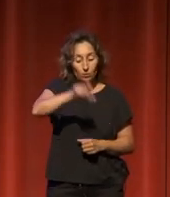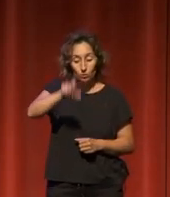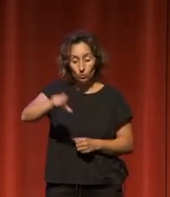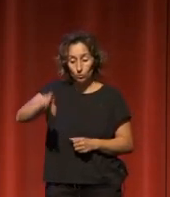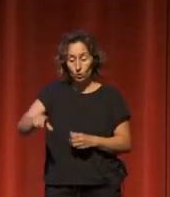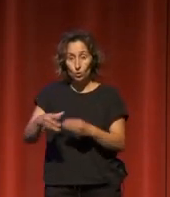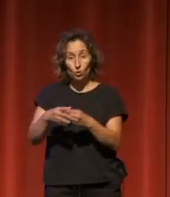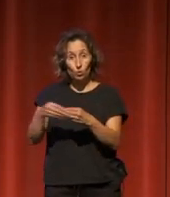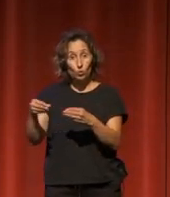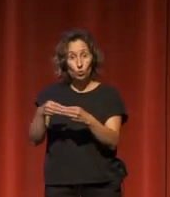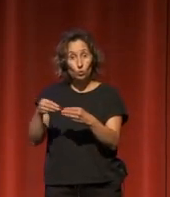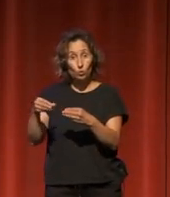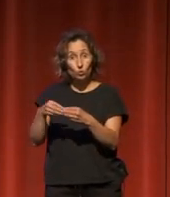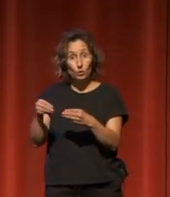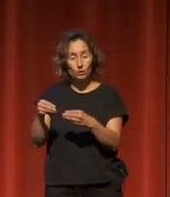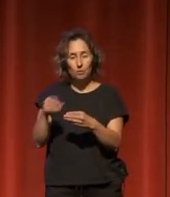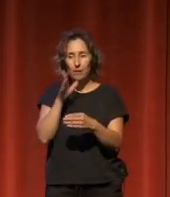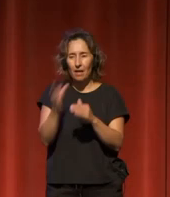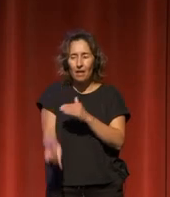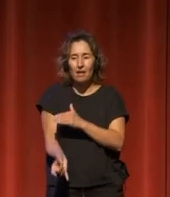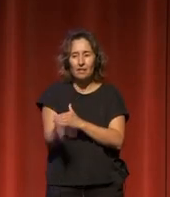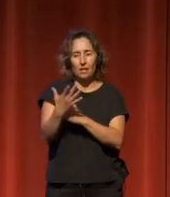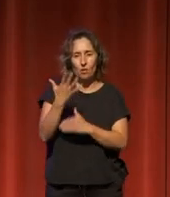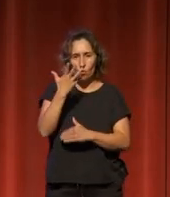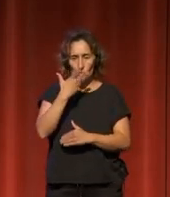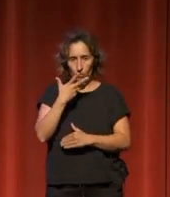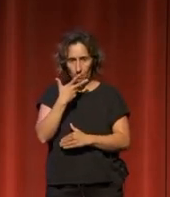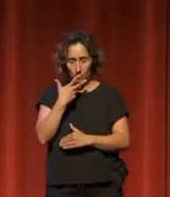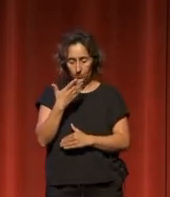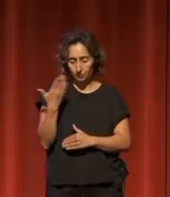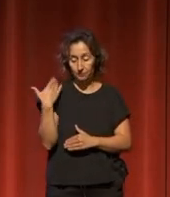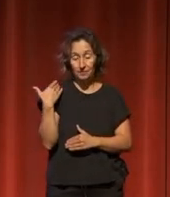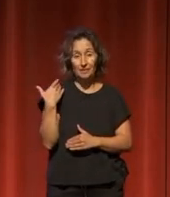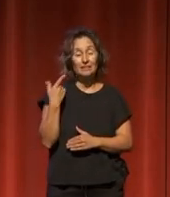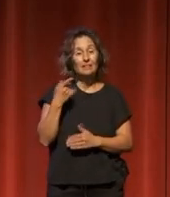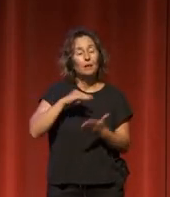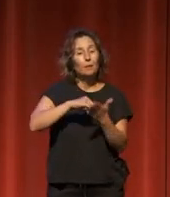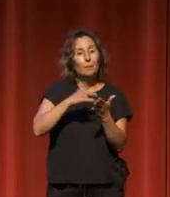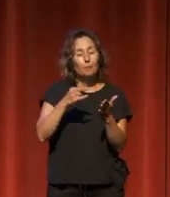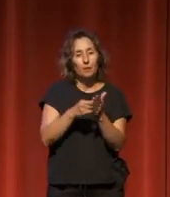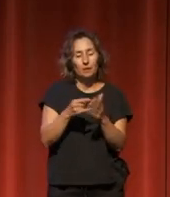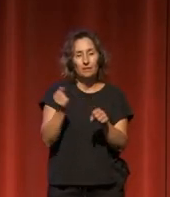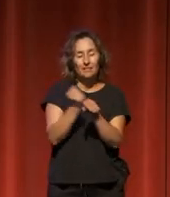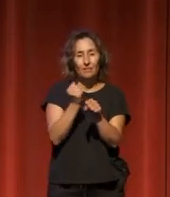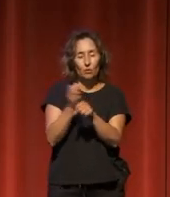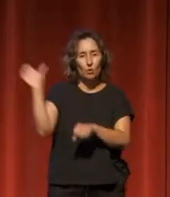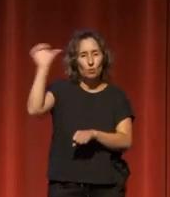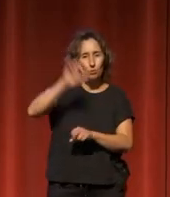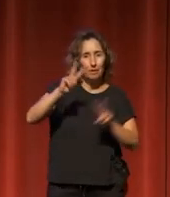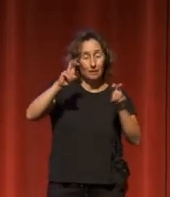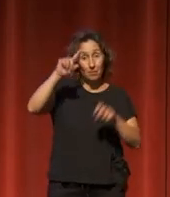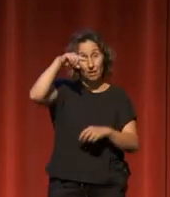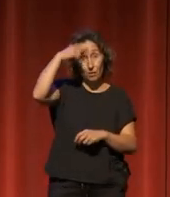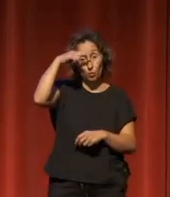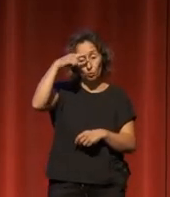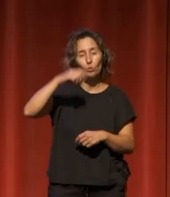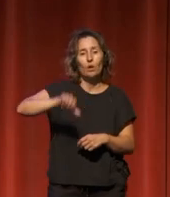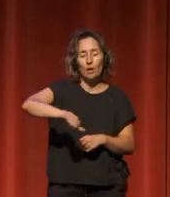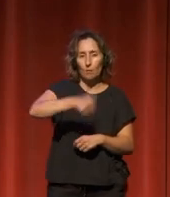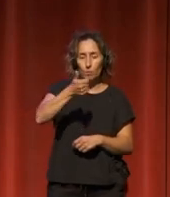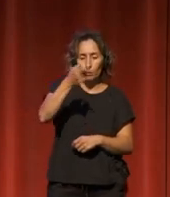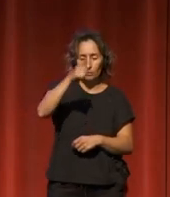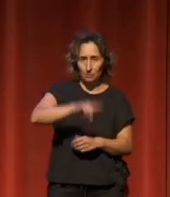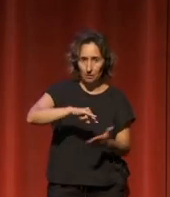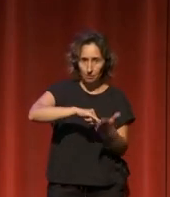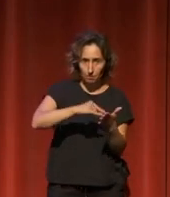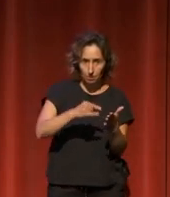la creación de conocimientos y se aprobó también el plan de trabajo europeo en materia de cultura que destaca la contribución de las